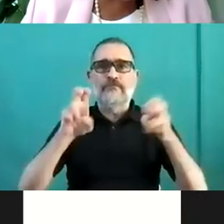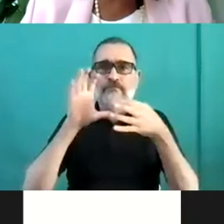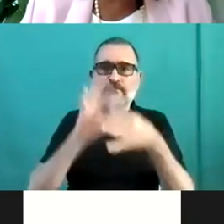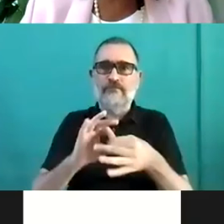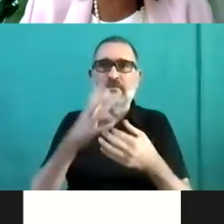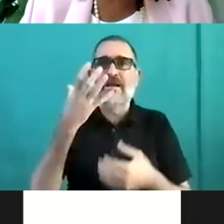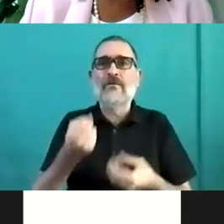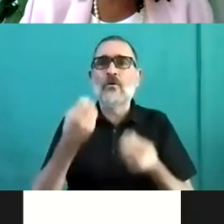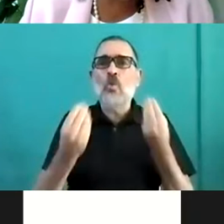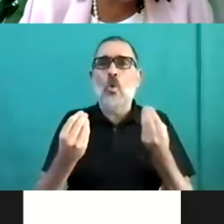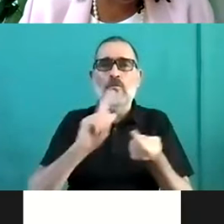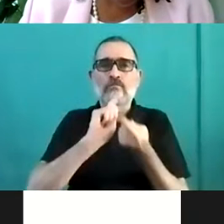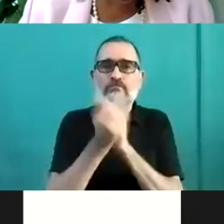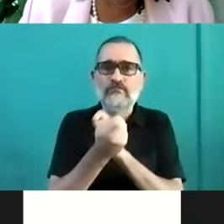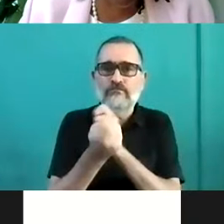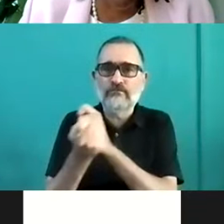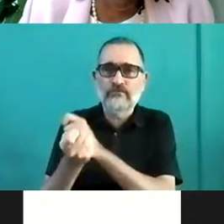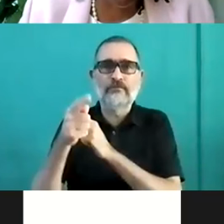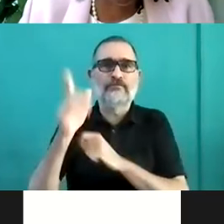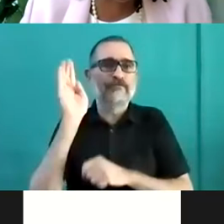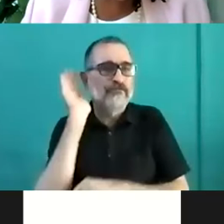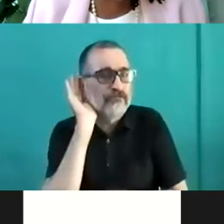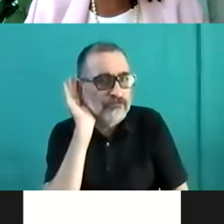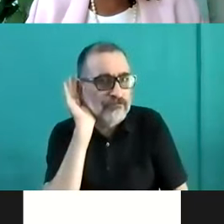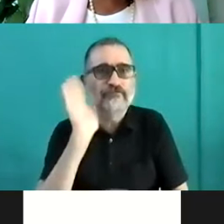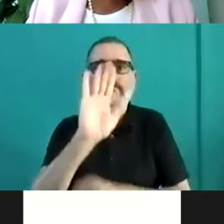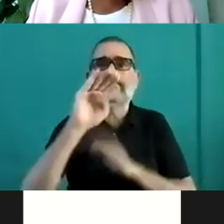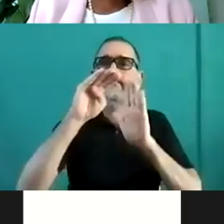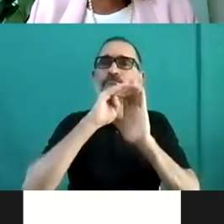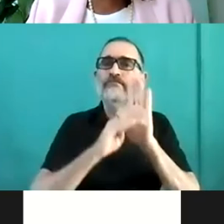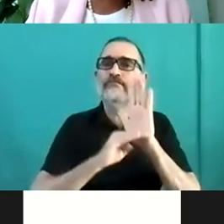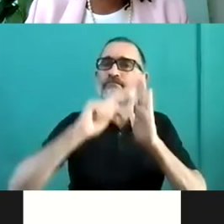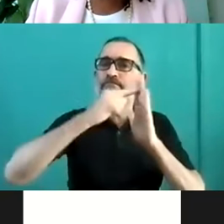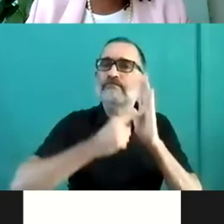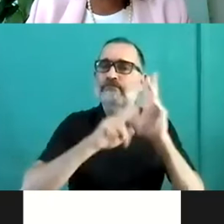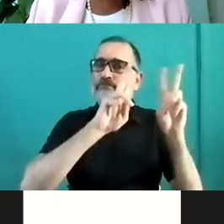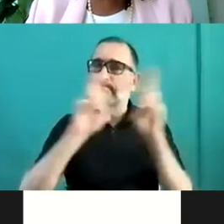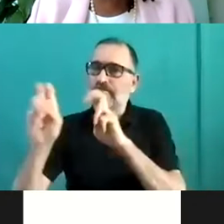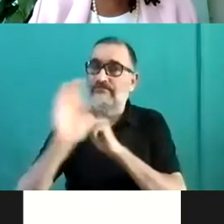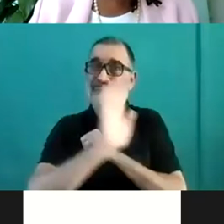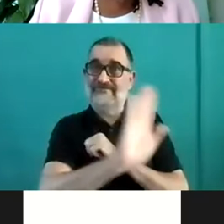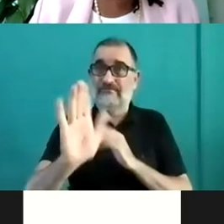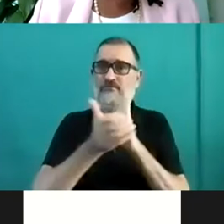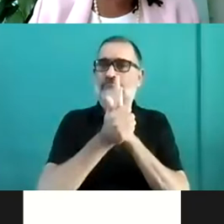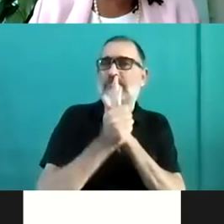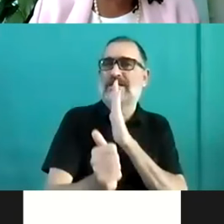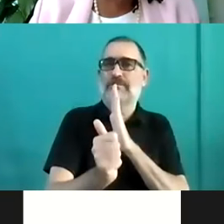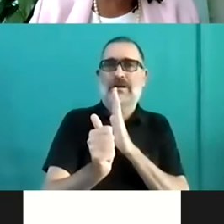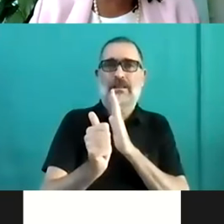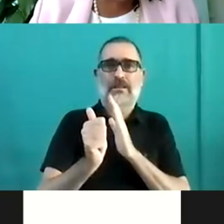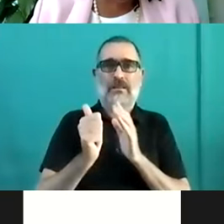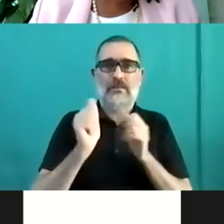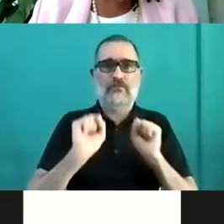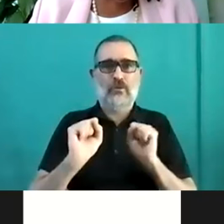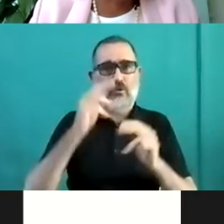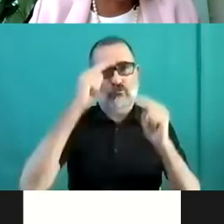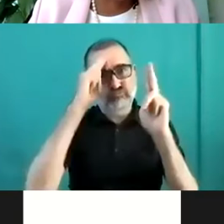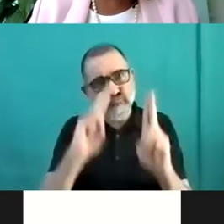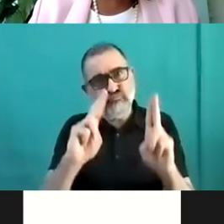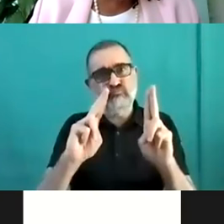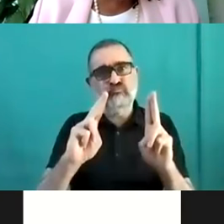la participación del doctor Carlos Acevedo, que es neurólogo infantil, director del Centro Colaborador de la OPS-OMS